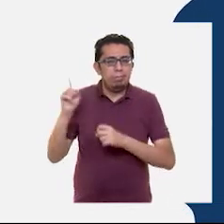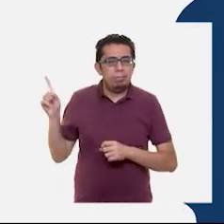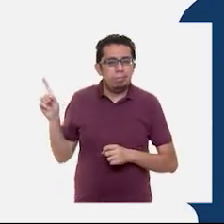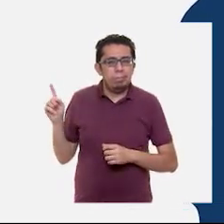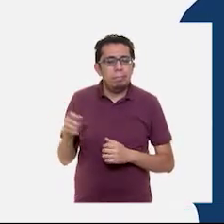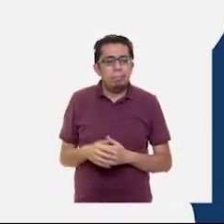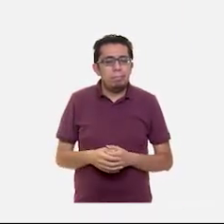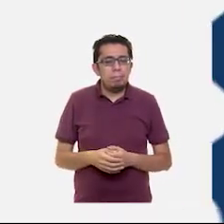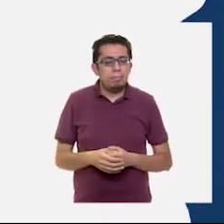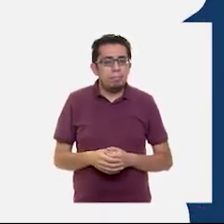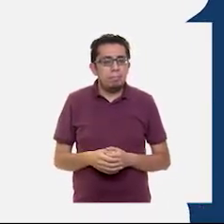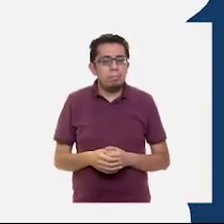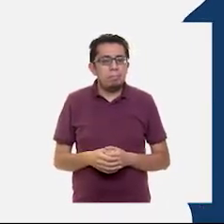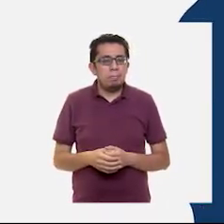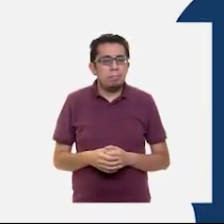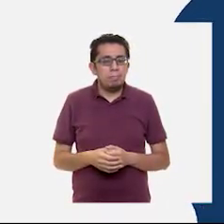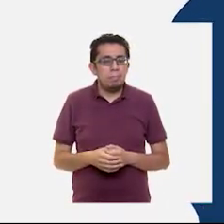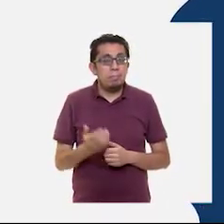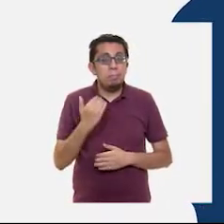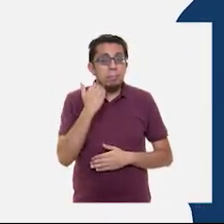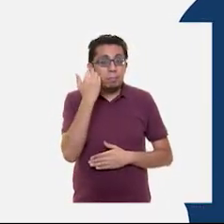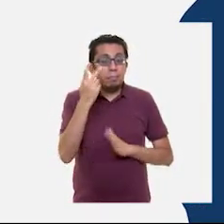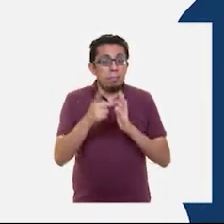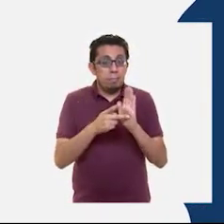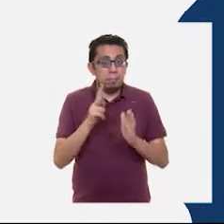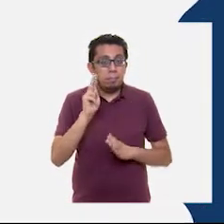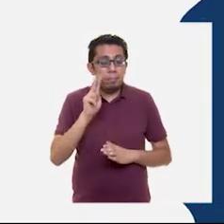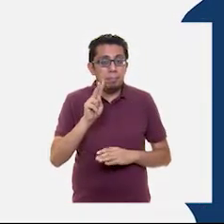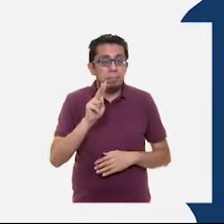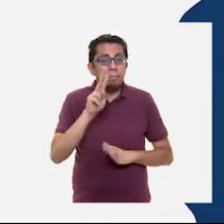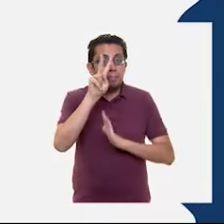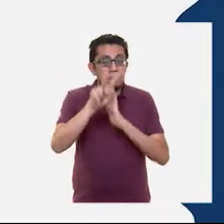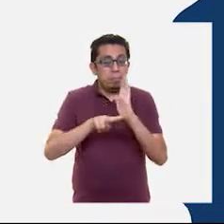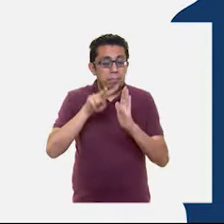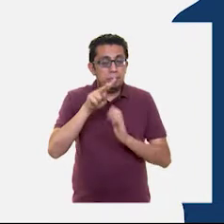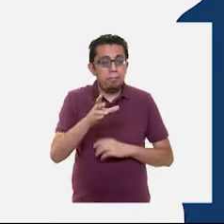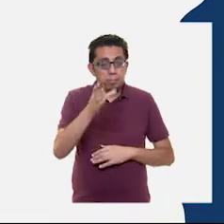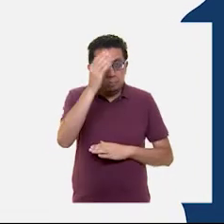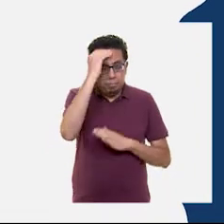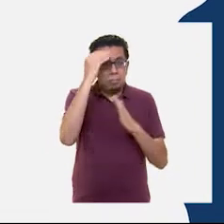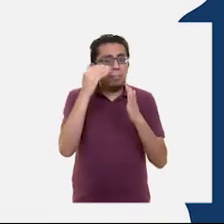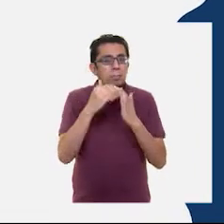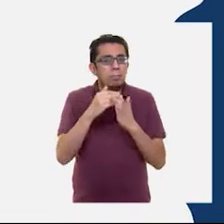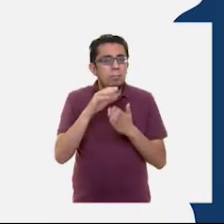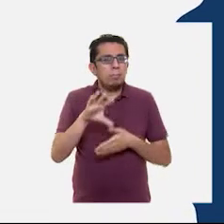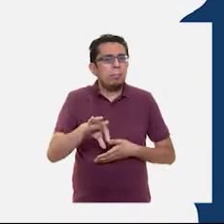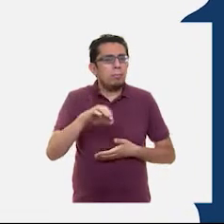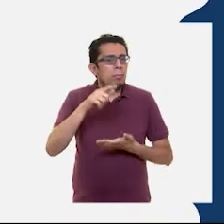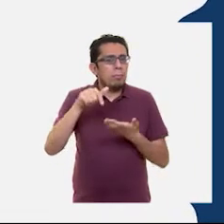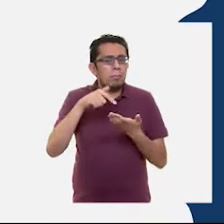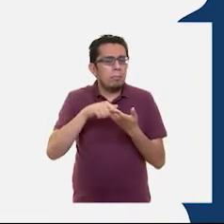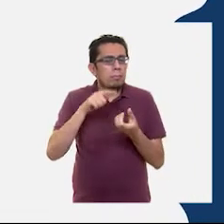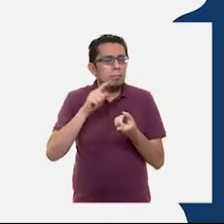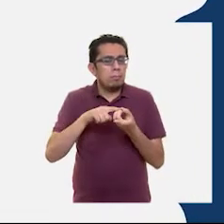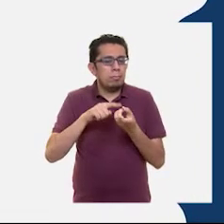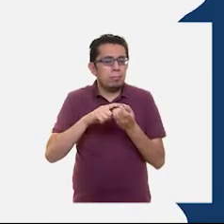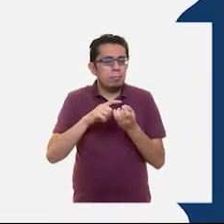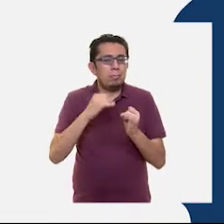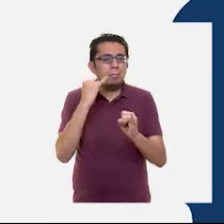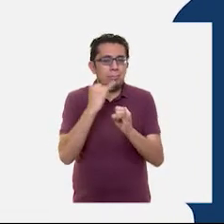conalitec.sep.gov.mx. Si quieres volver a ver los programas de Aprende en Casa, los puedes encontrar en la siguiente liga: